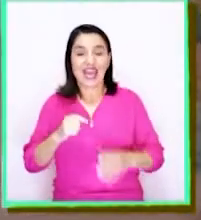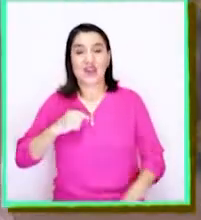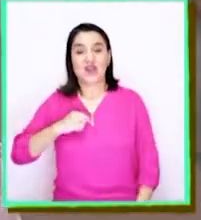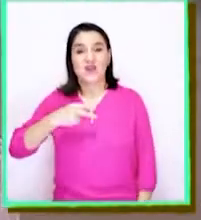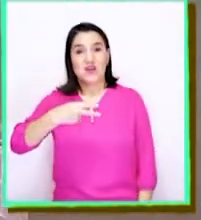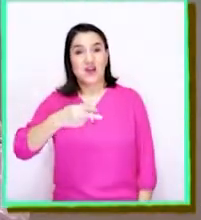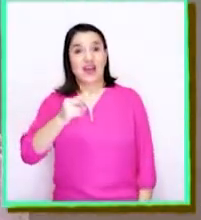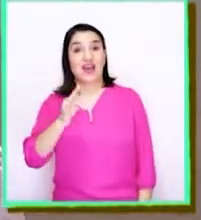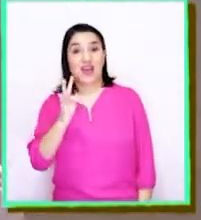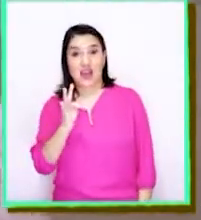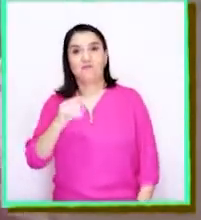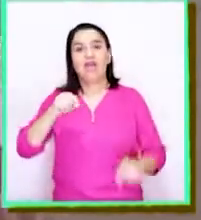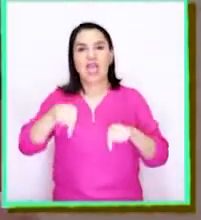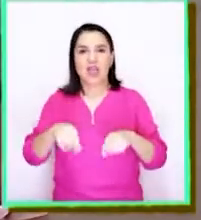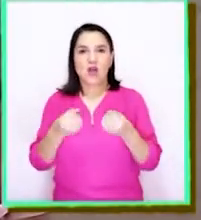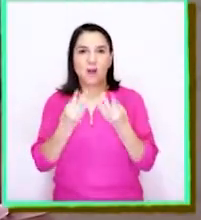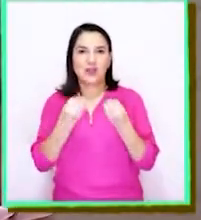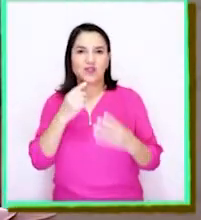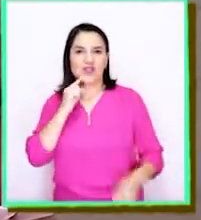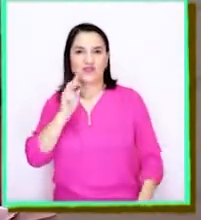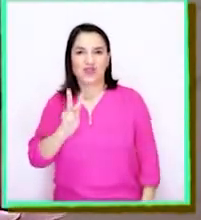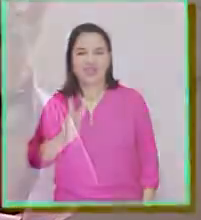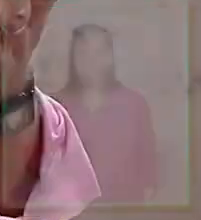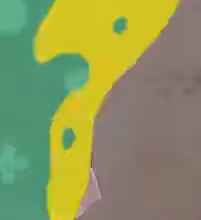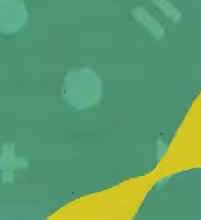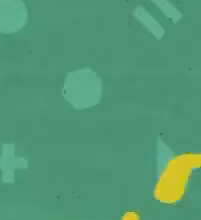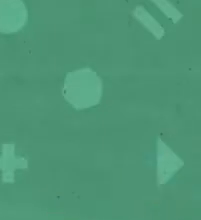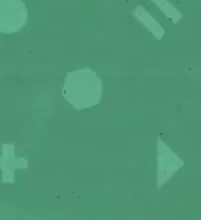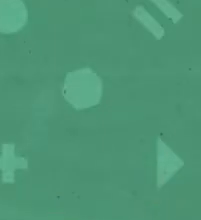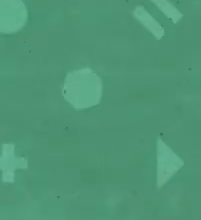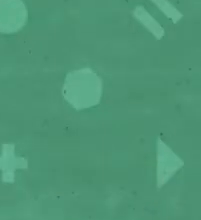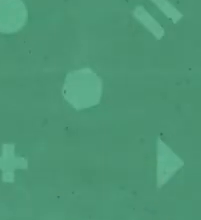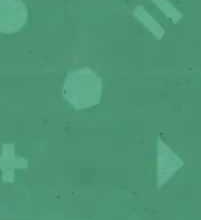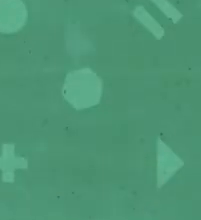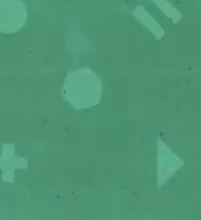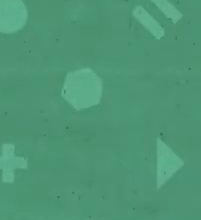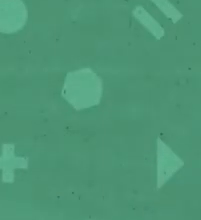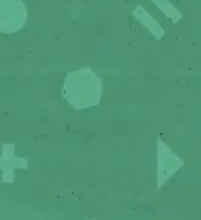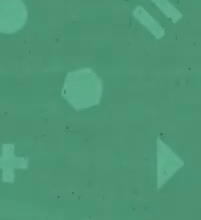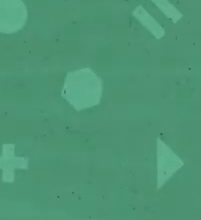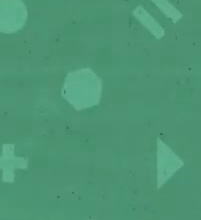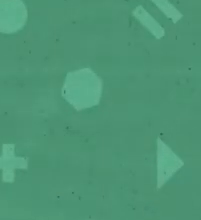¡Gracias! Soy Aref y esto es Aprendo TV.